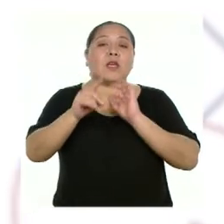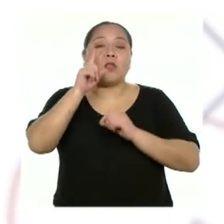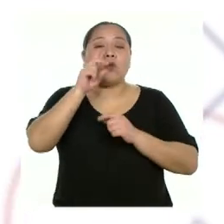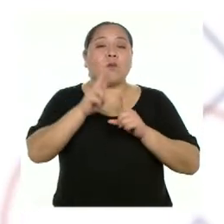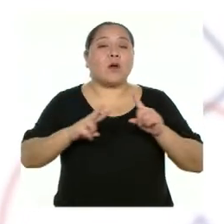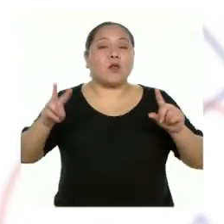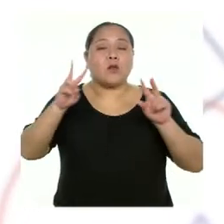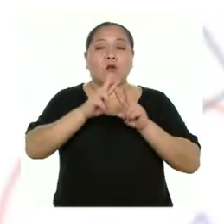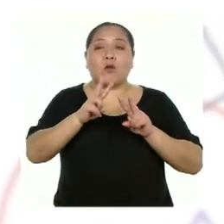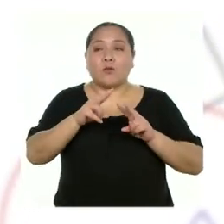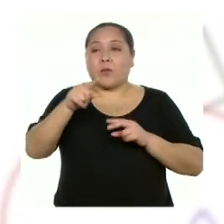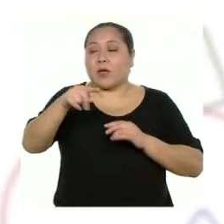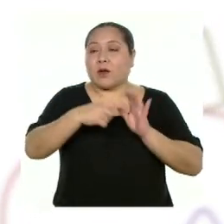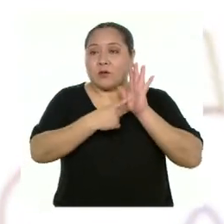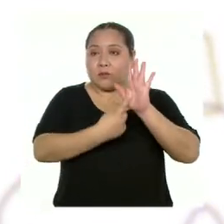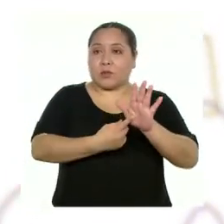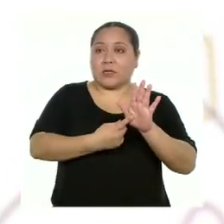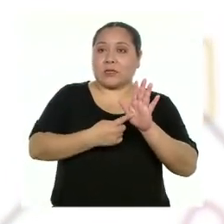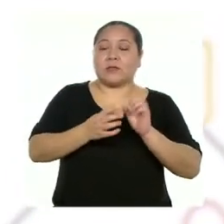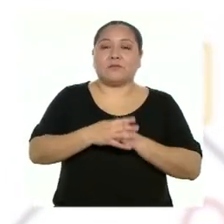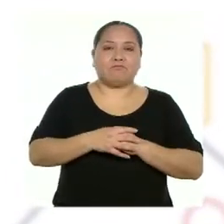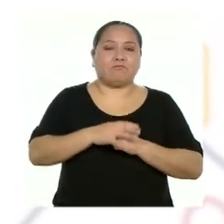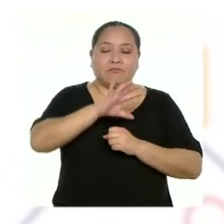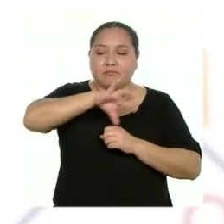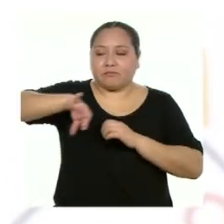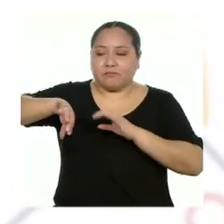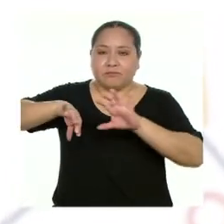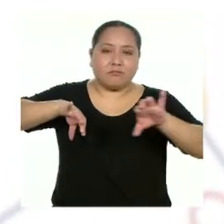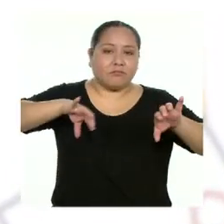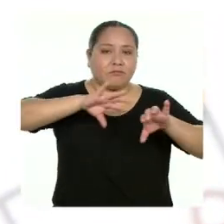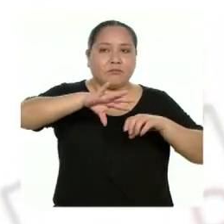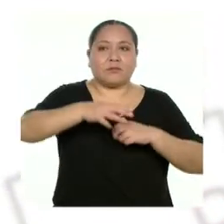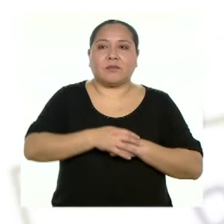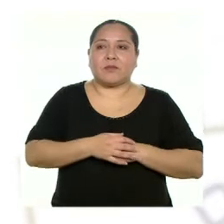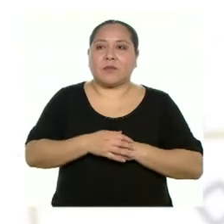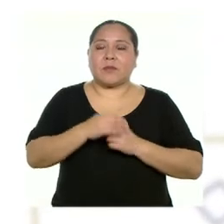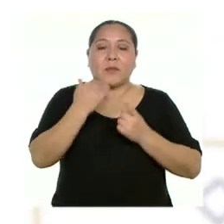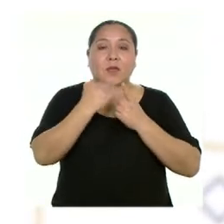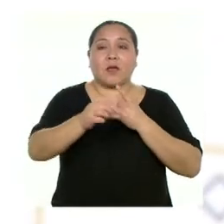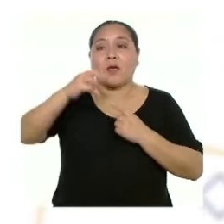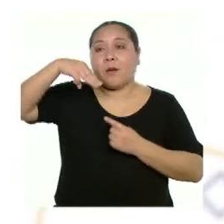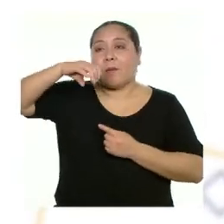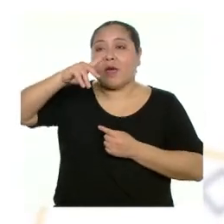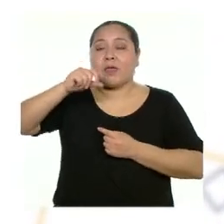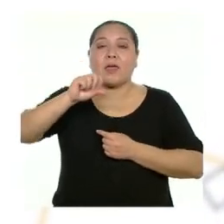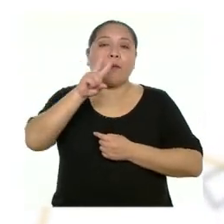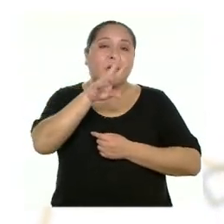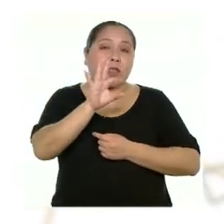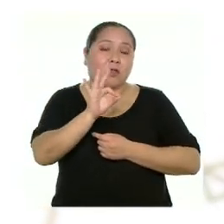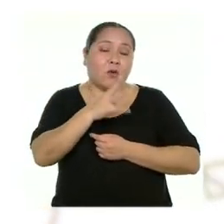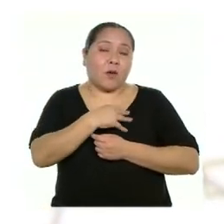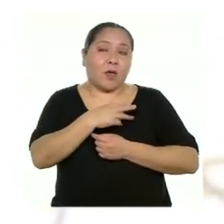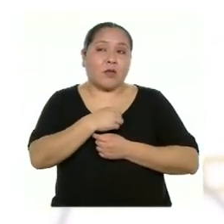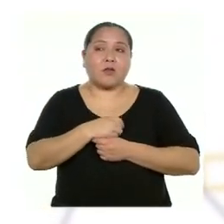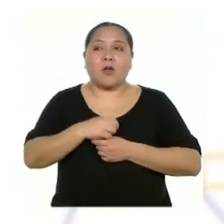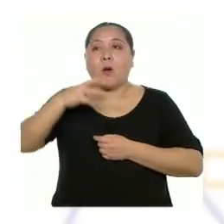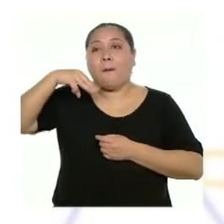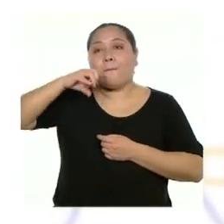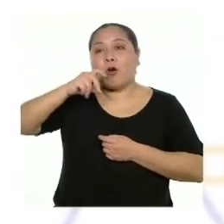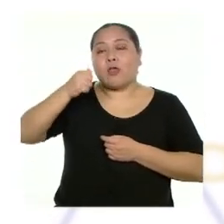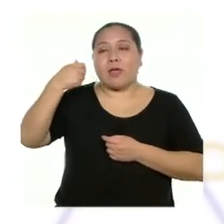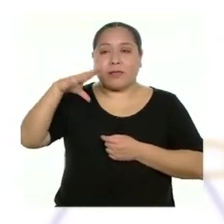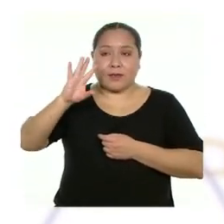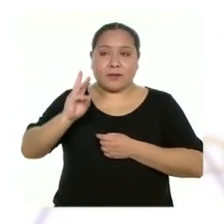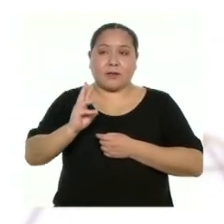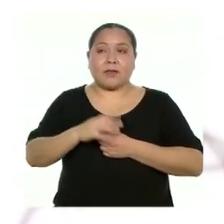la muestra en general. Descartemos valores y tenemos media 29 años, moda 16